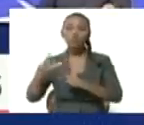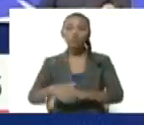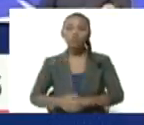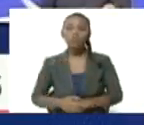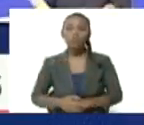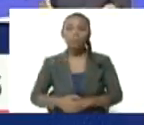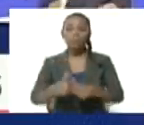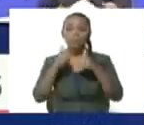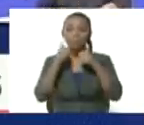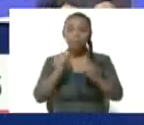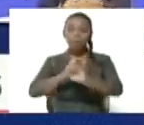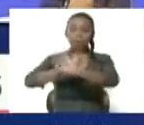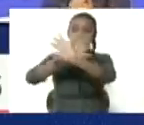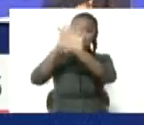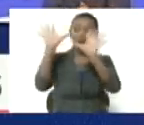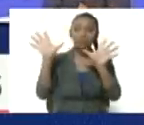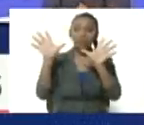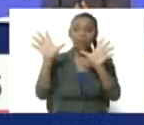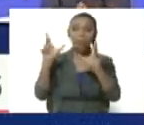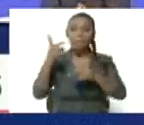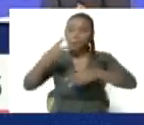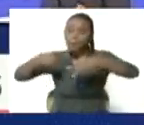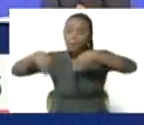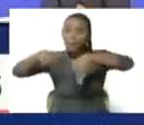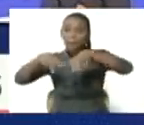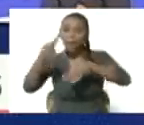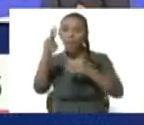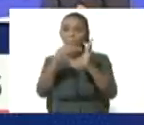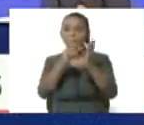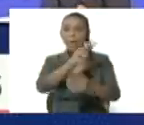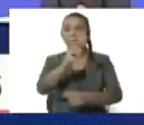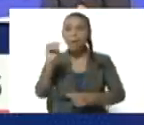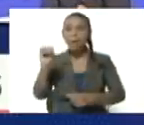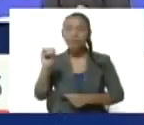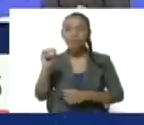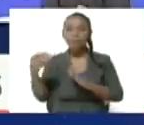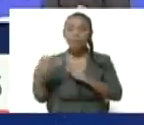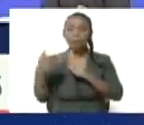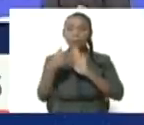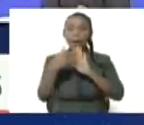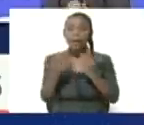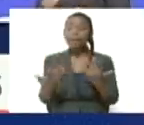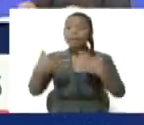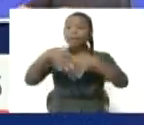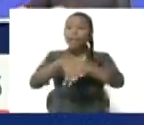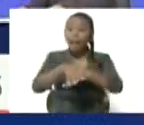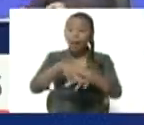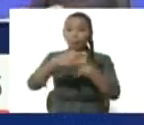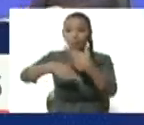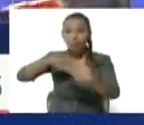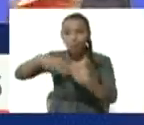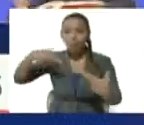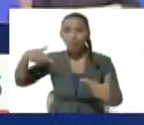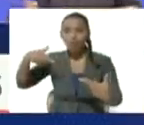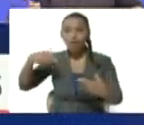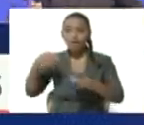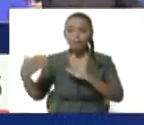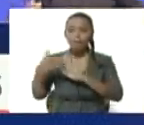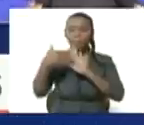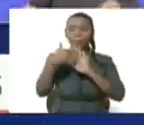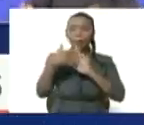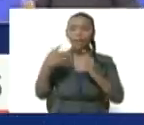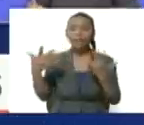bien definidas, para transitar el 2020 en ofensiva integral revolucionaria. Una ofensiva